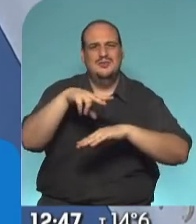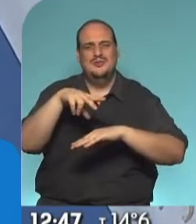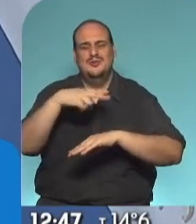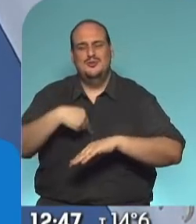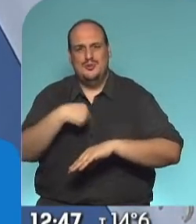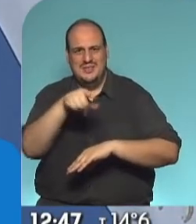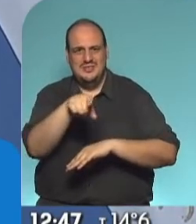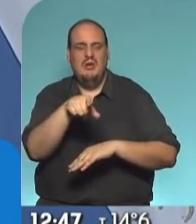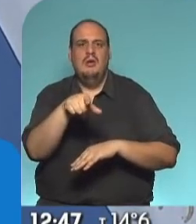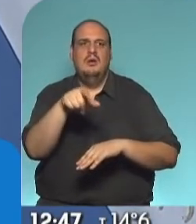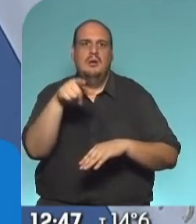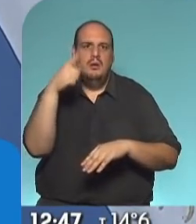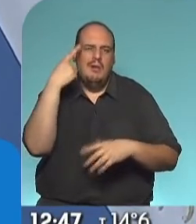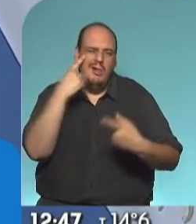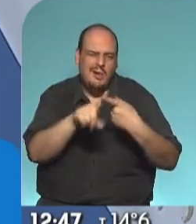una vacuna